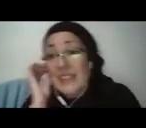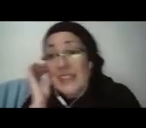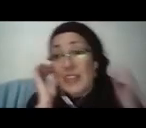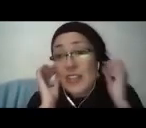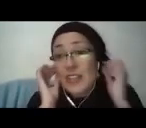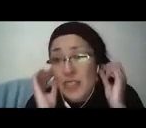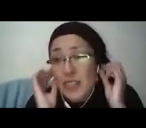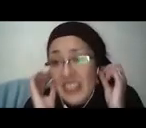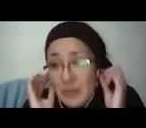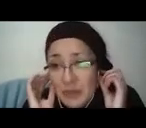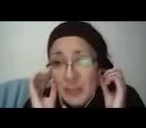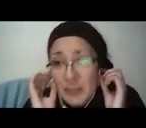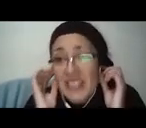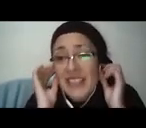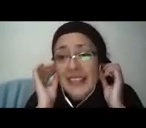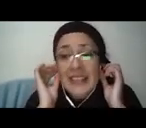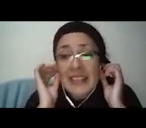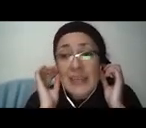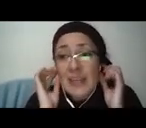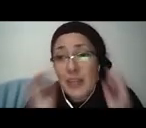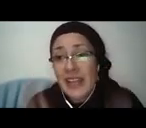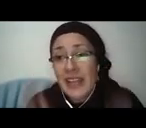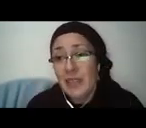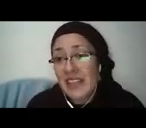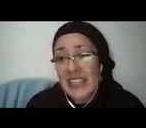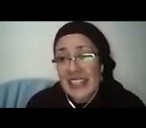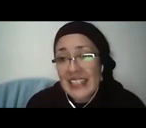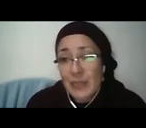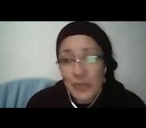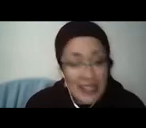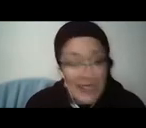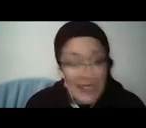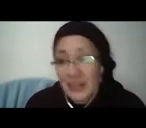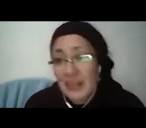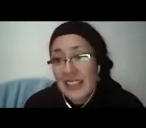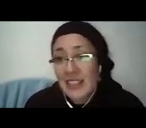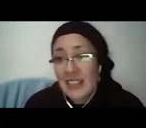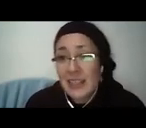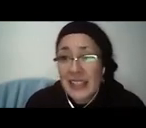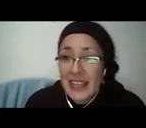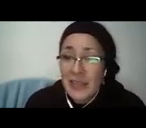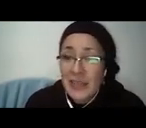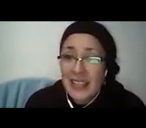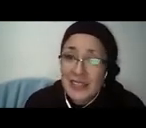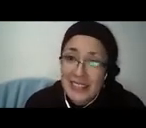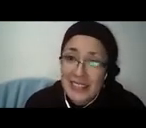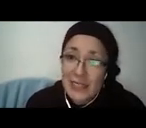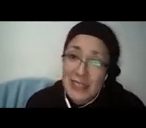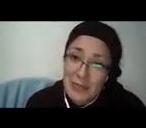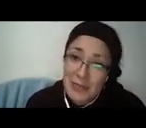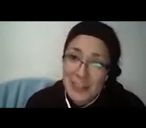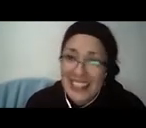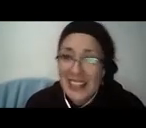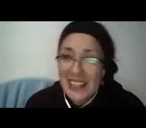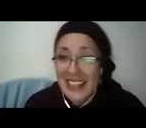Este video tiene un poco de tiempo porque dice que queríamos explorar, pero la verdad que ya tenemos una planta geotérmica ya operando hace un